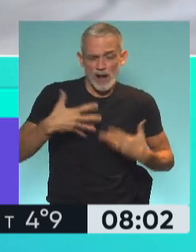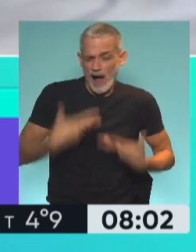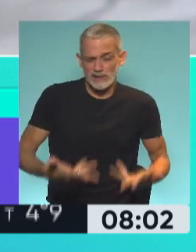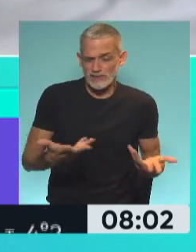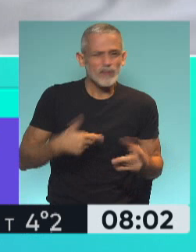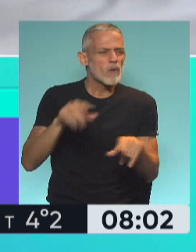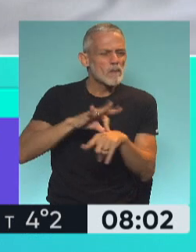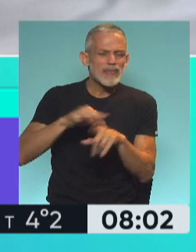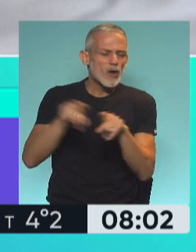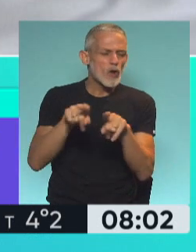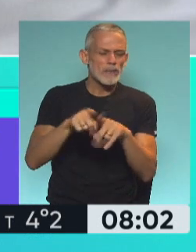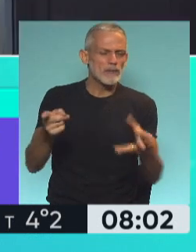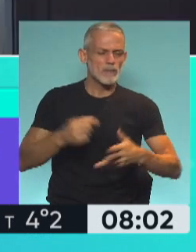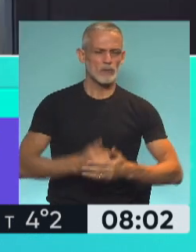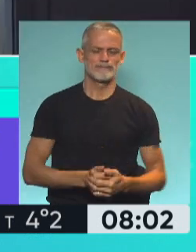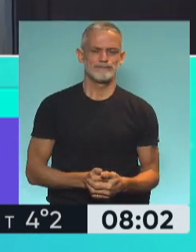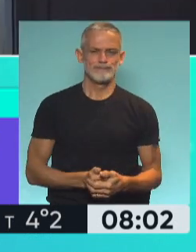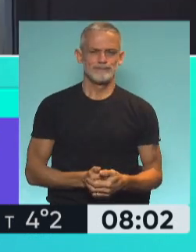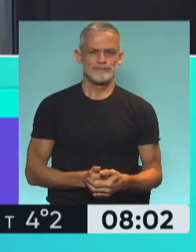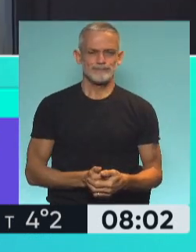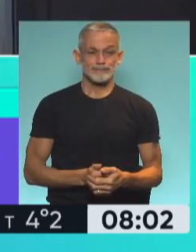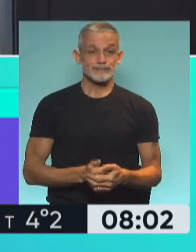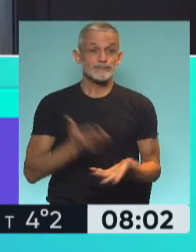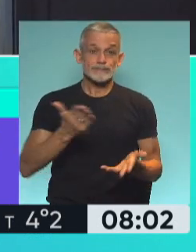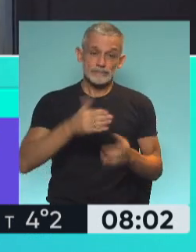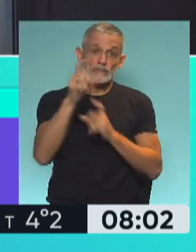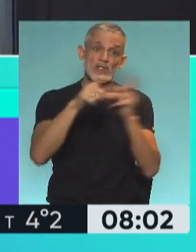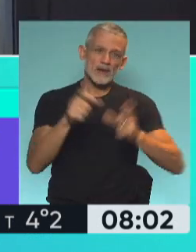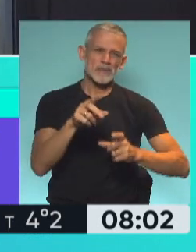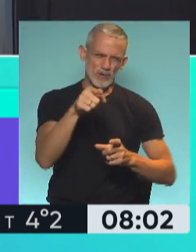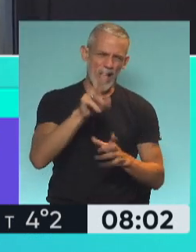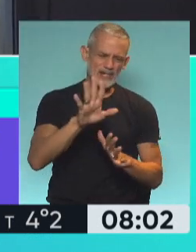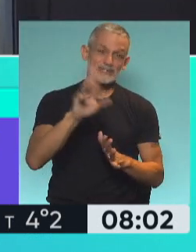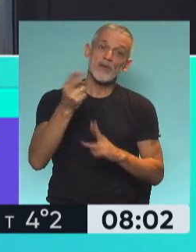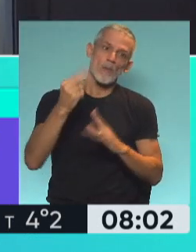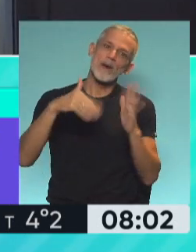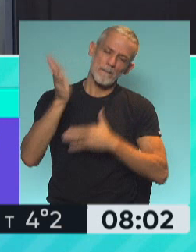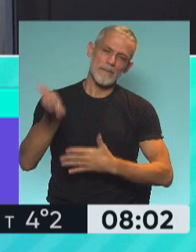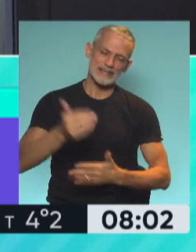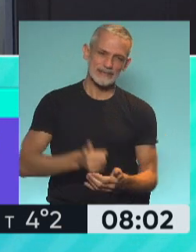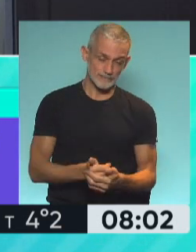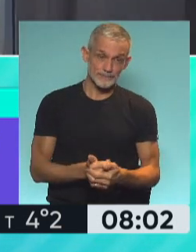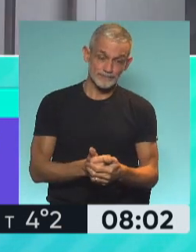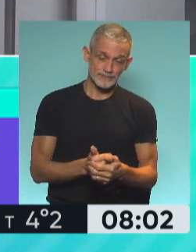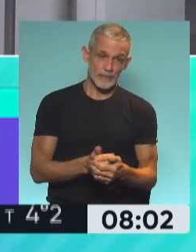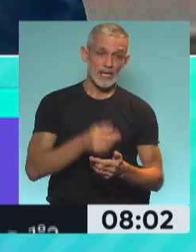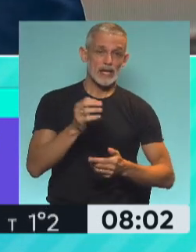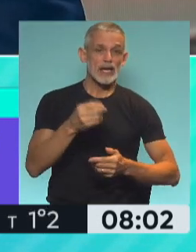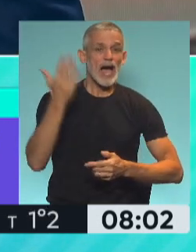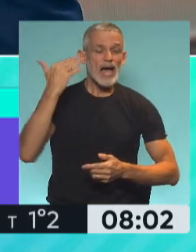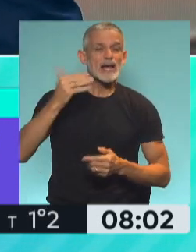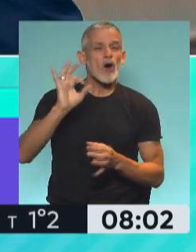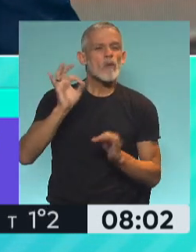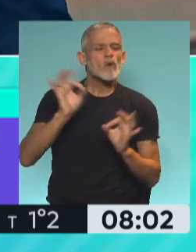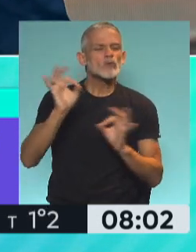terapia, A ver, los pacientes se mueren más. está claro, doctor, es decir, teníamos más oportunidad